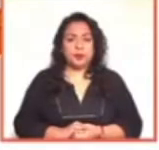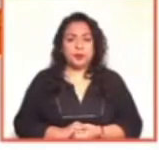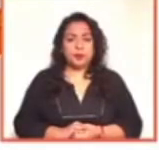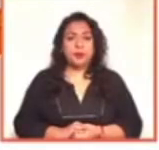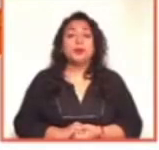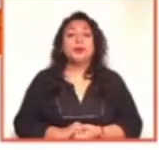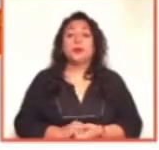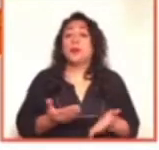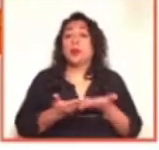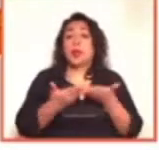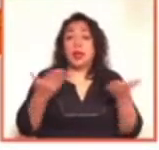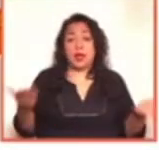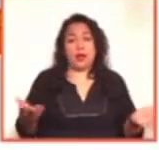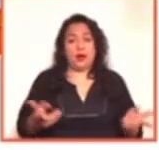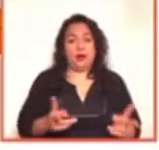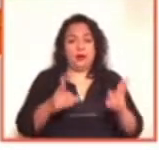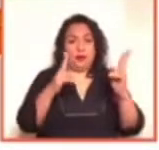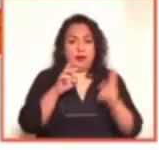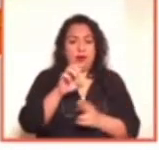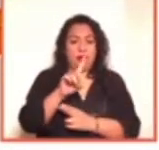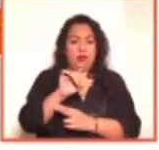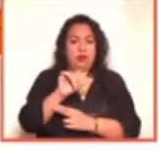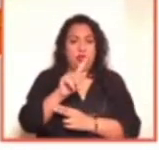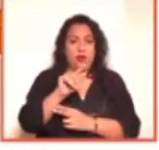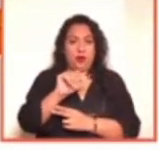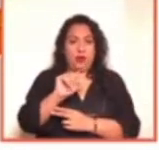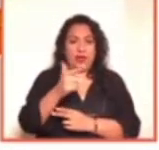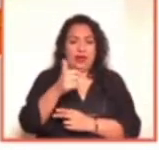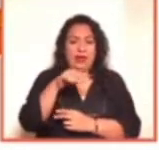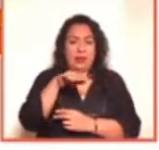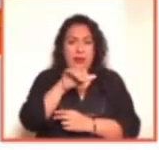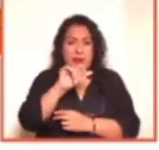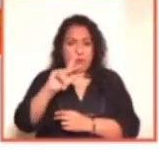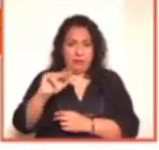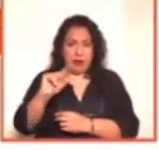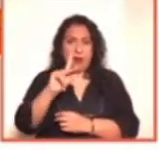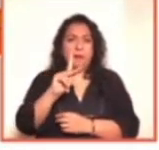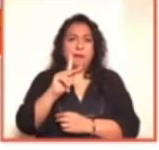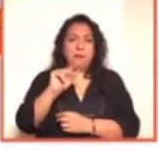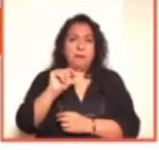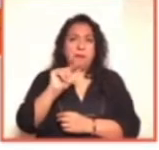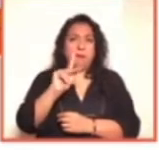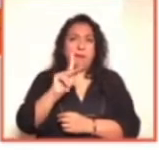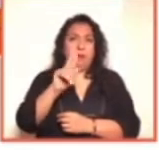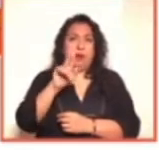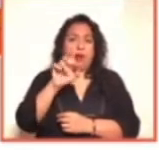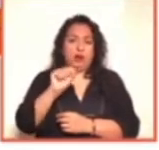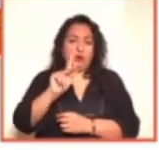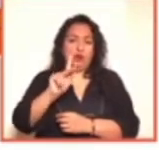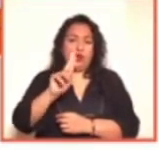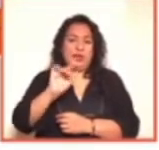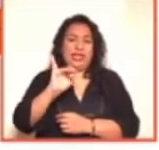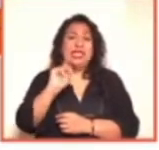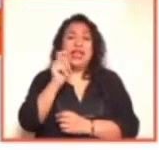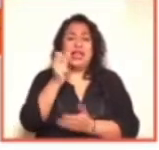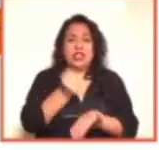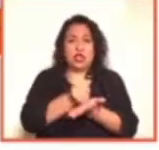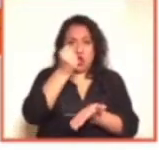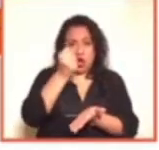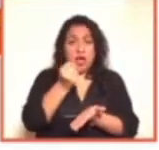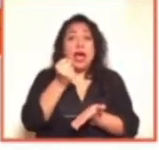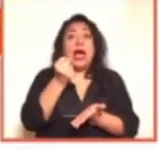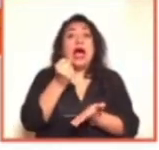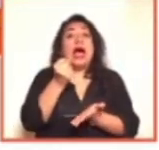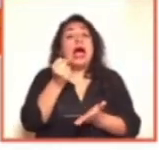Vamos con la editorial Dharma Publishing, Dharma Plus Publishing, que es una editorial que se dirige sobre